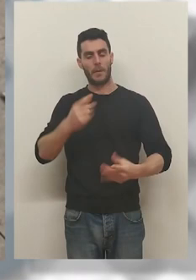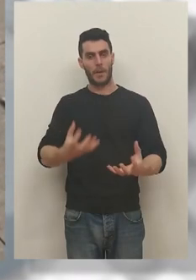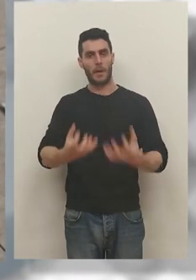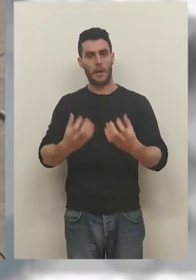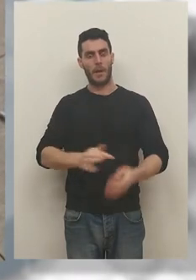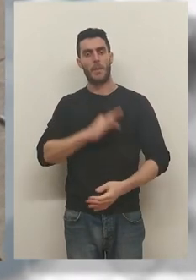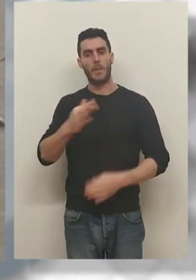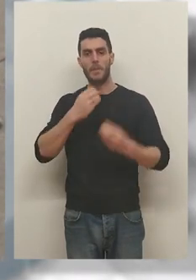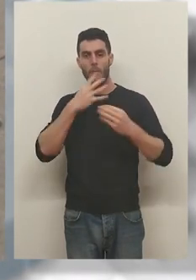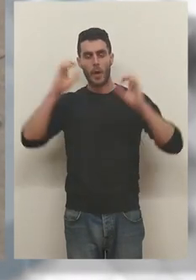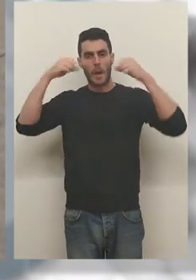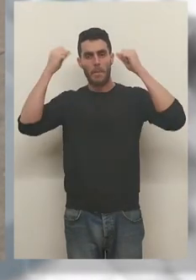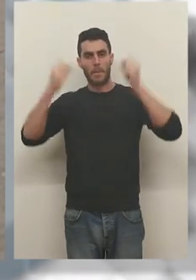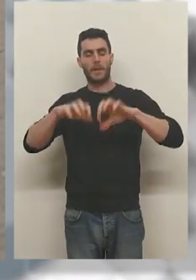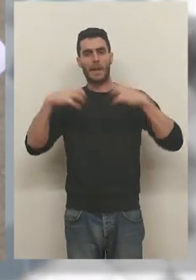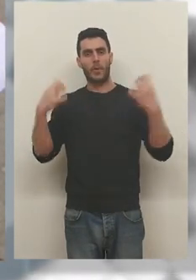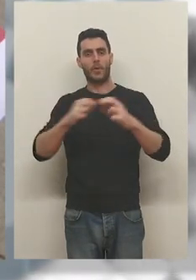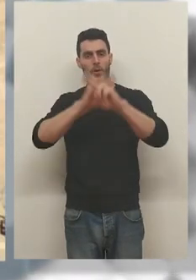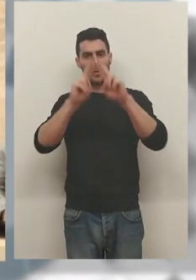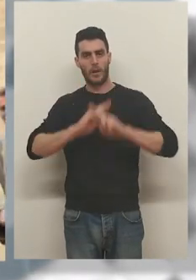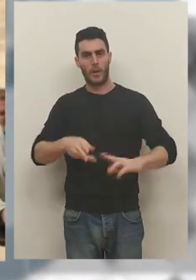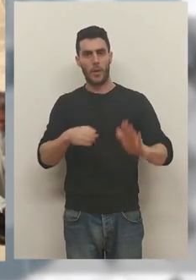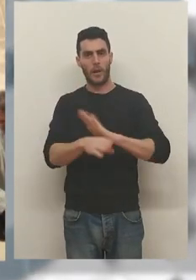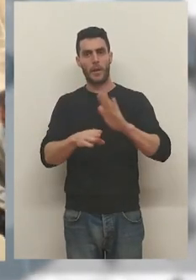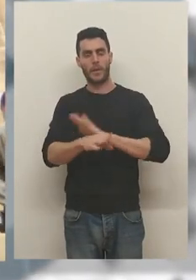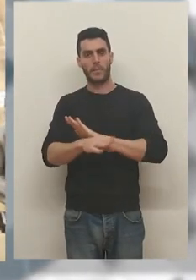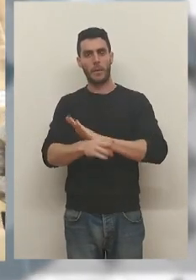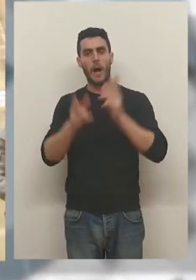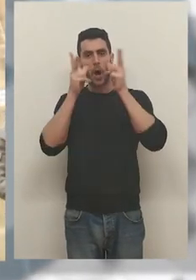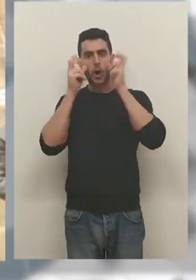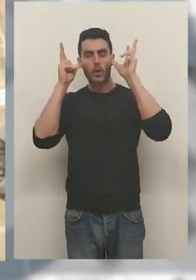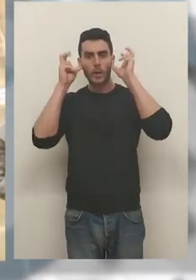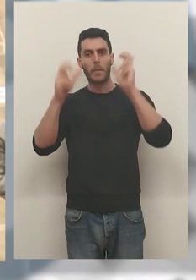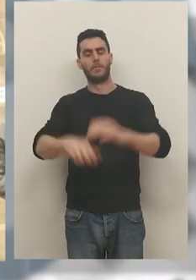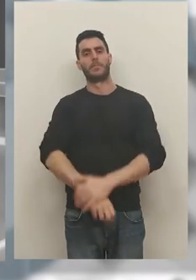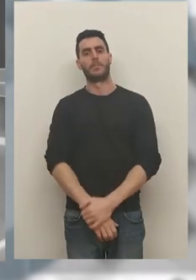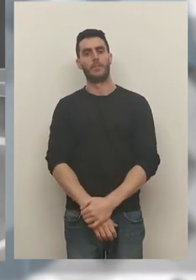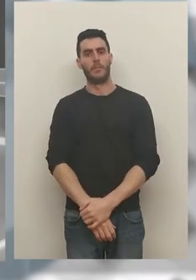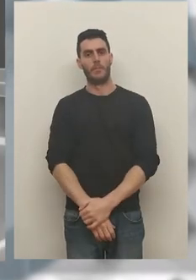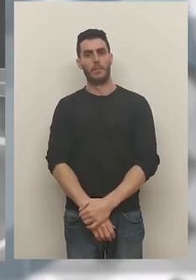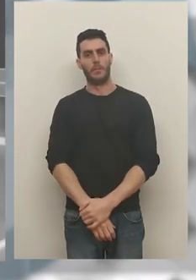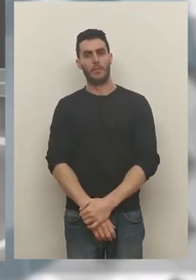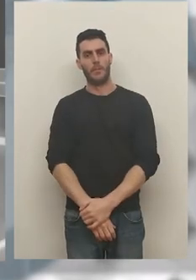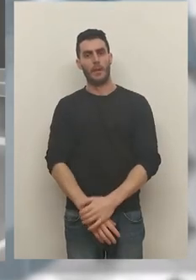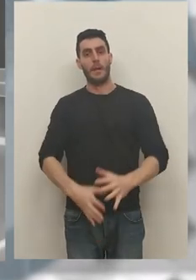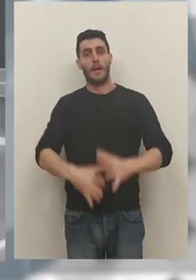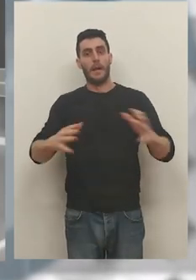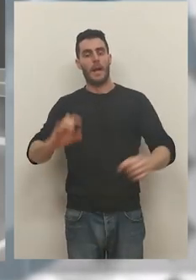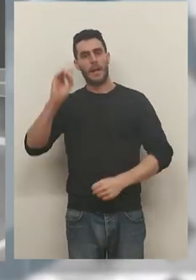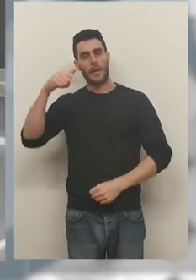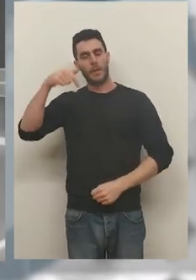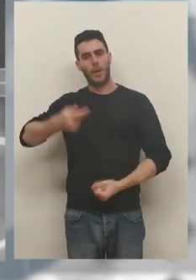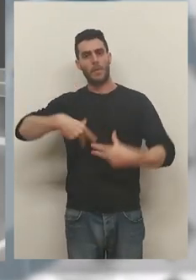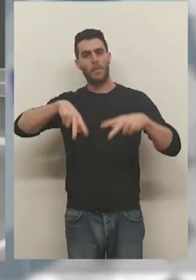Ha ganado el premio a la buena práctica en el congreso internacional de accesibilidad cognitiva Pues con esta